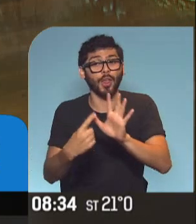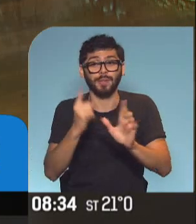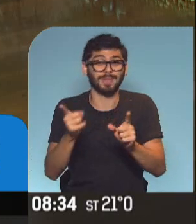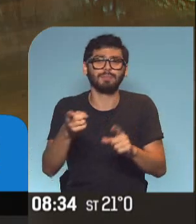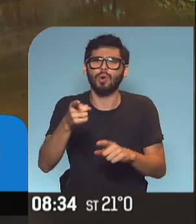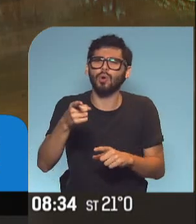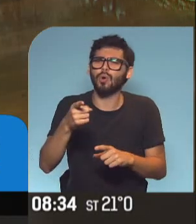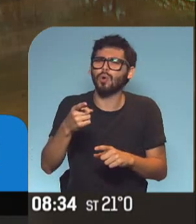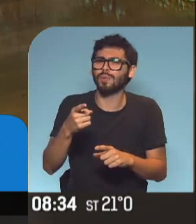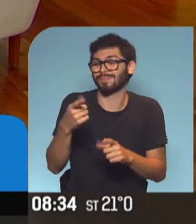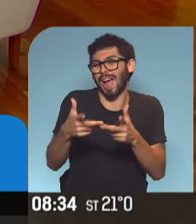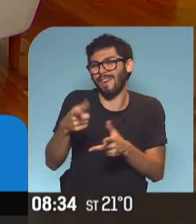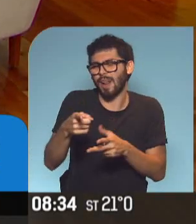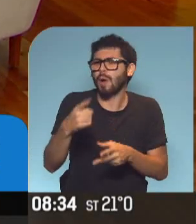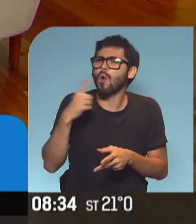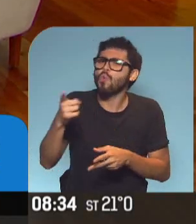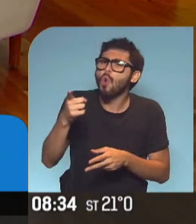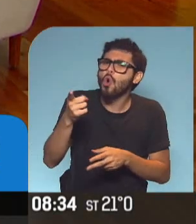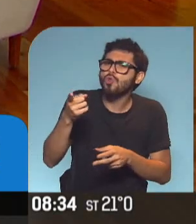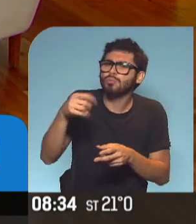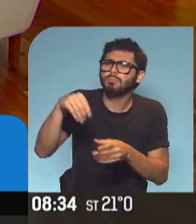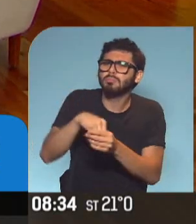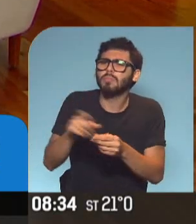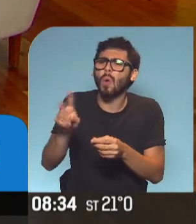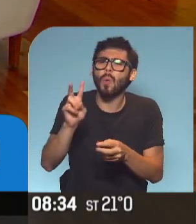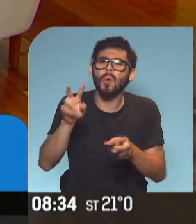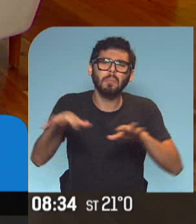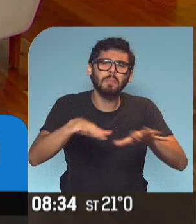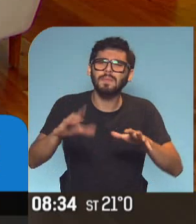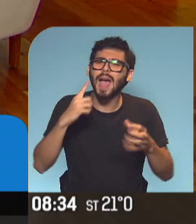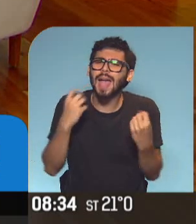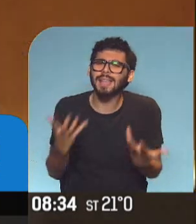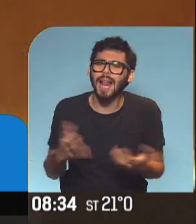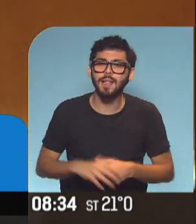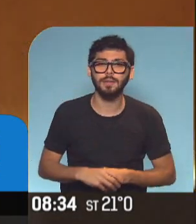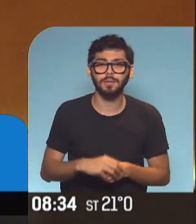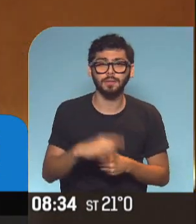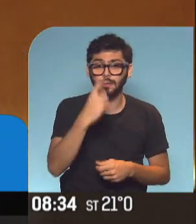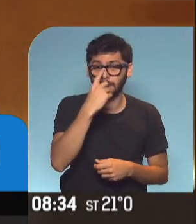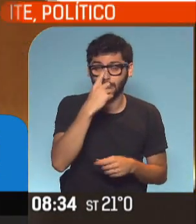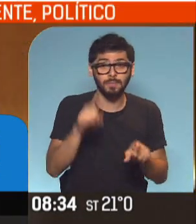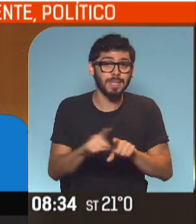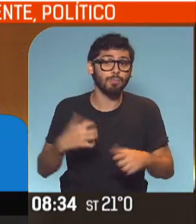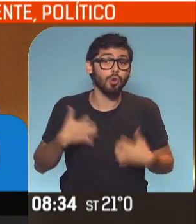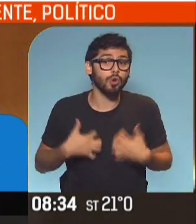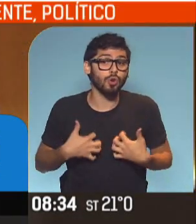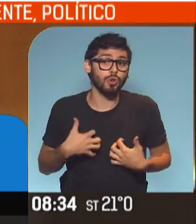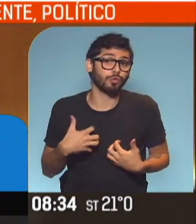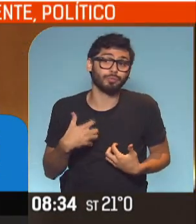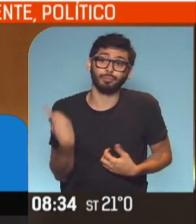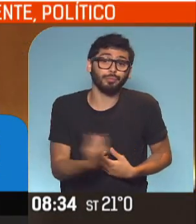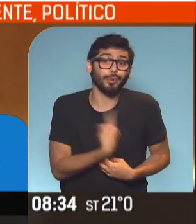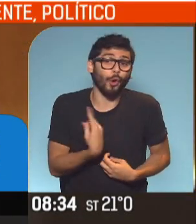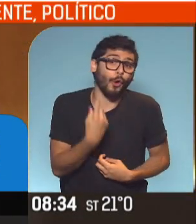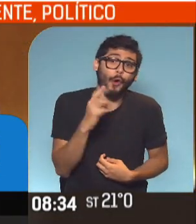silvia como como lo veis vos cómo lo vas llevando como cómo va tu espalda con todo esto bueno con la ansiedad que tienen todas y todos porque estamos